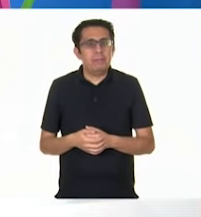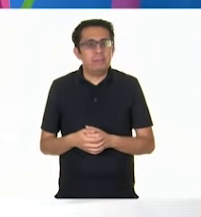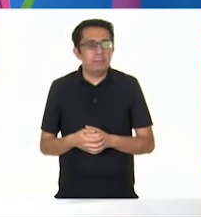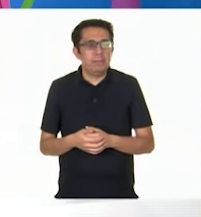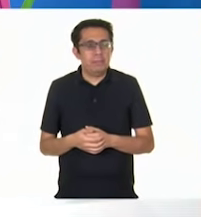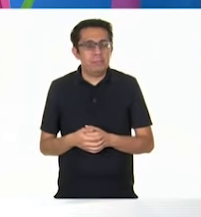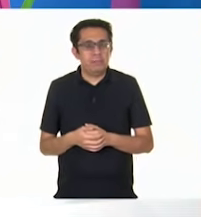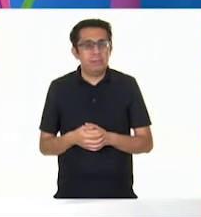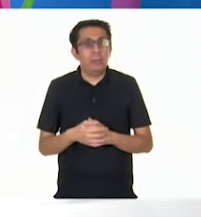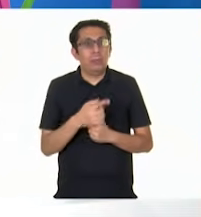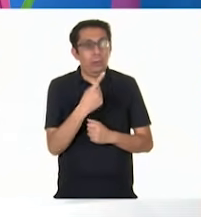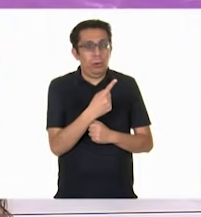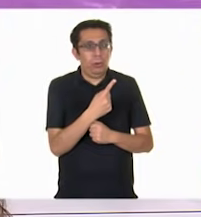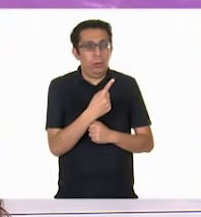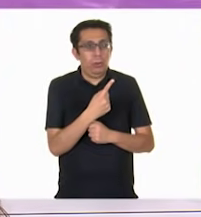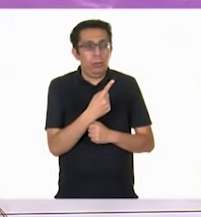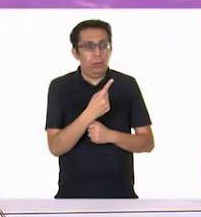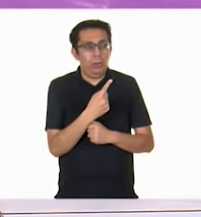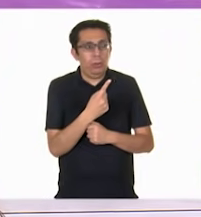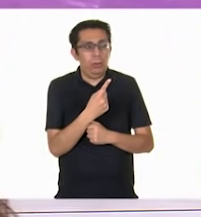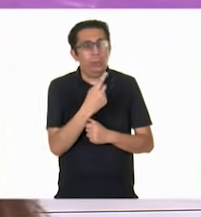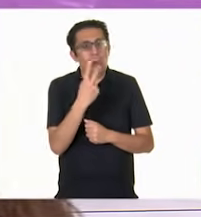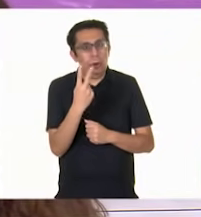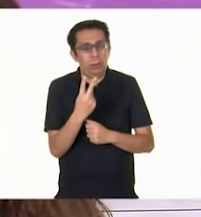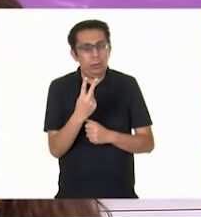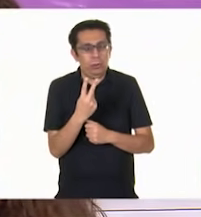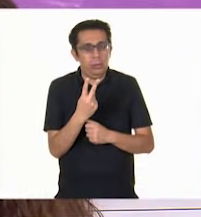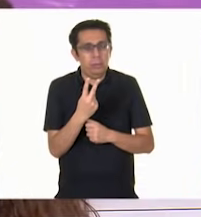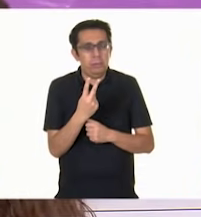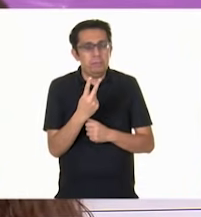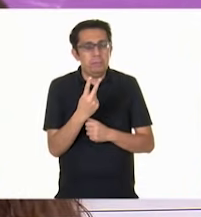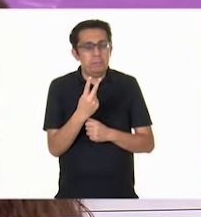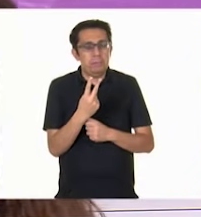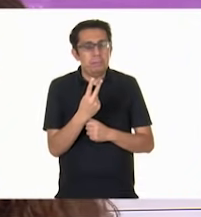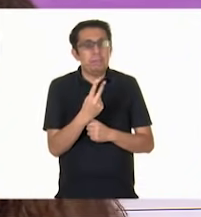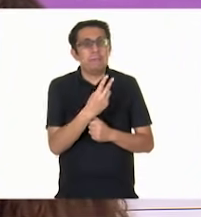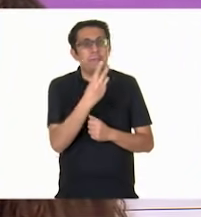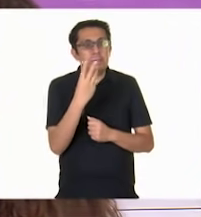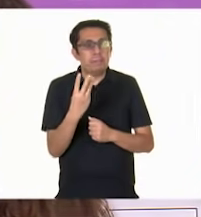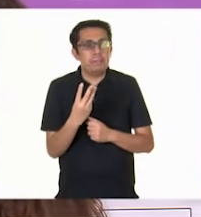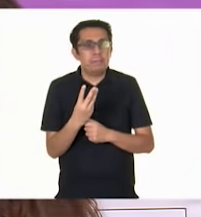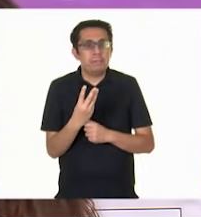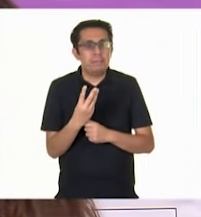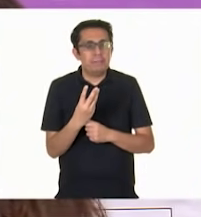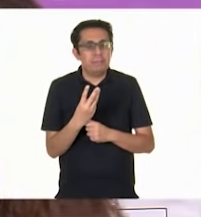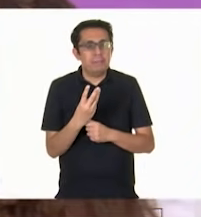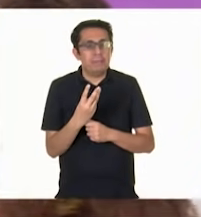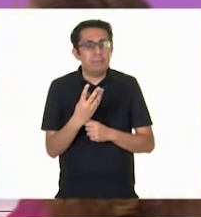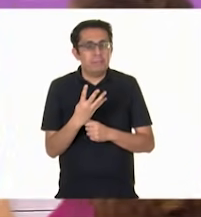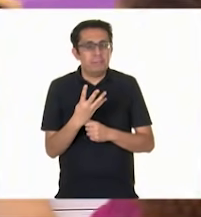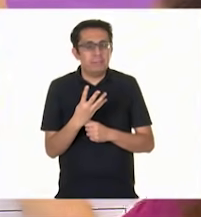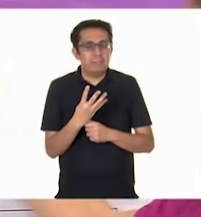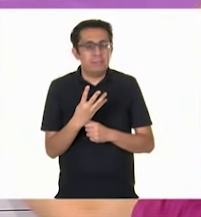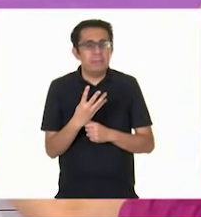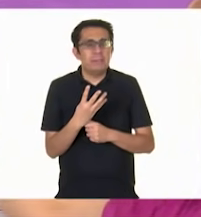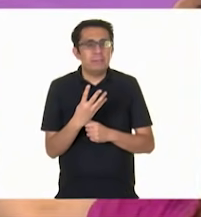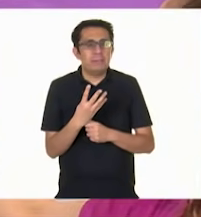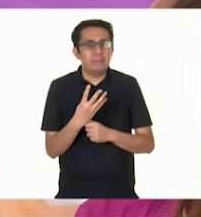Ok. 1, 2, 3, 4,